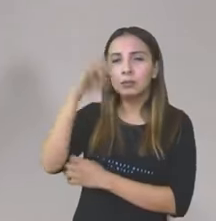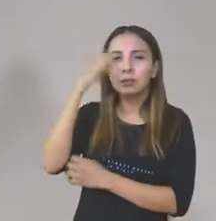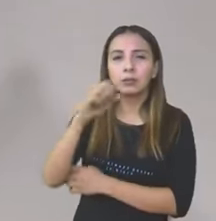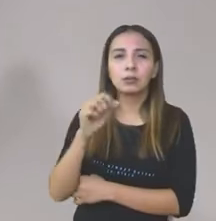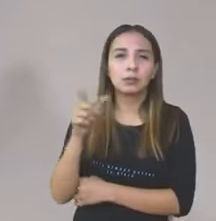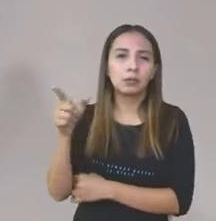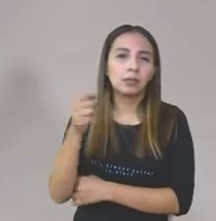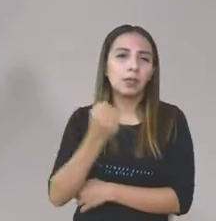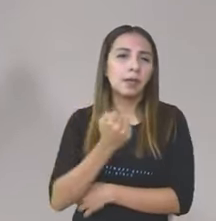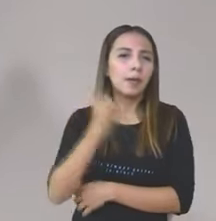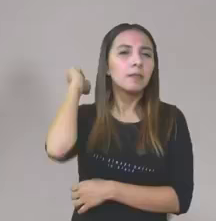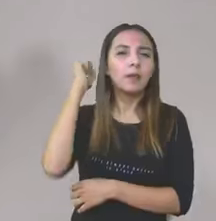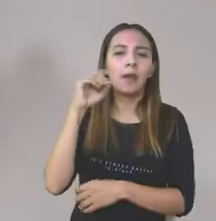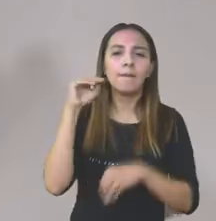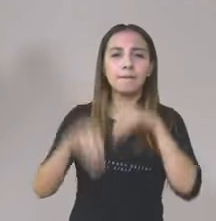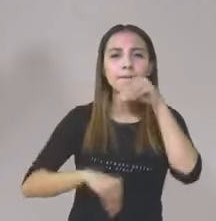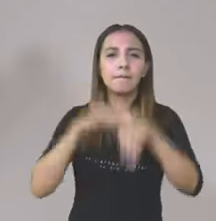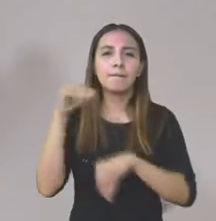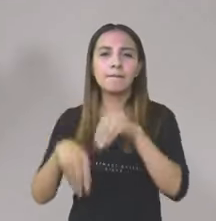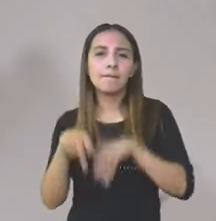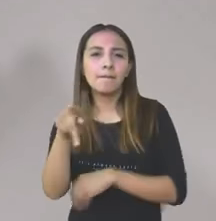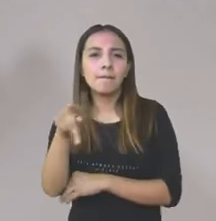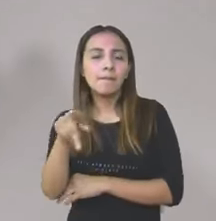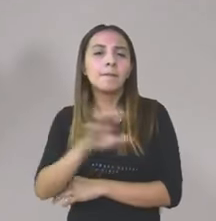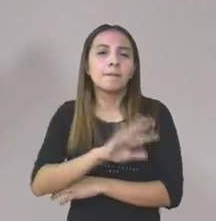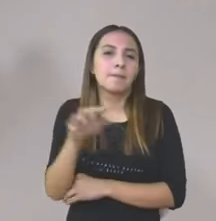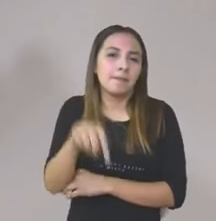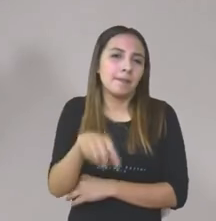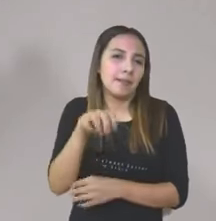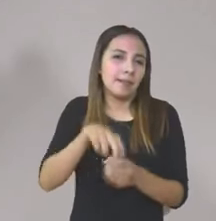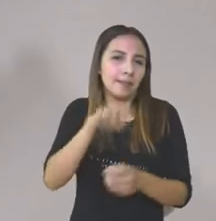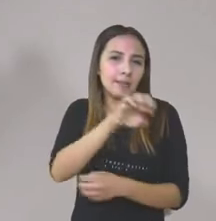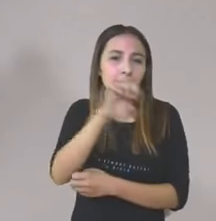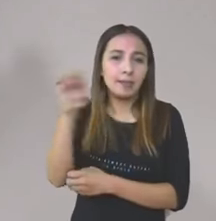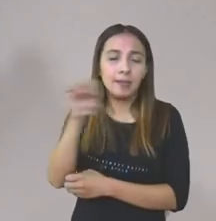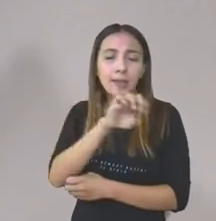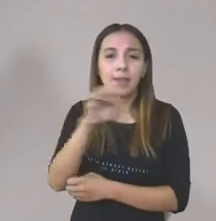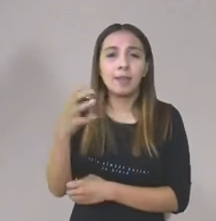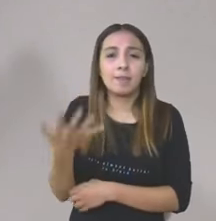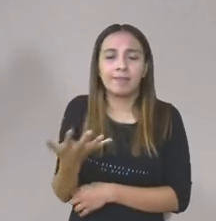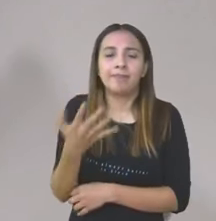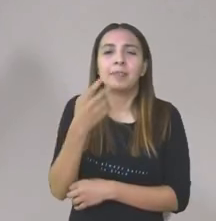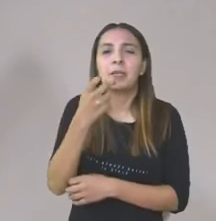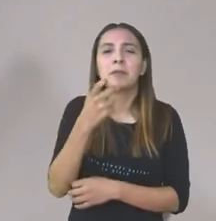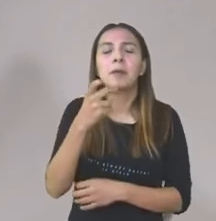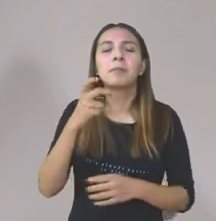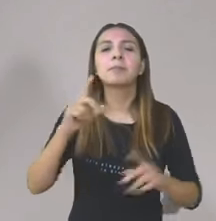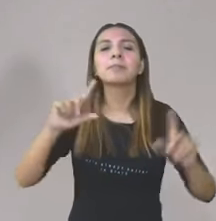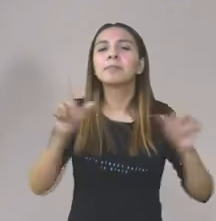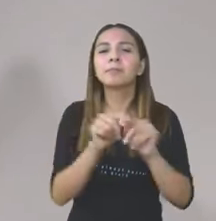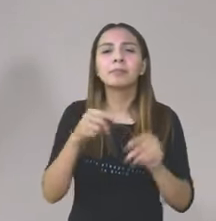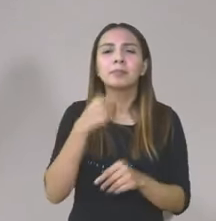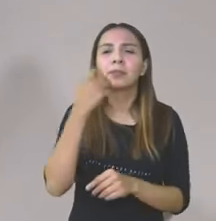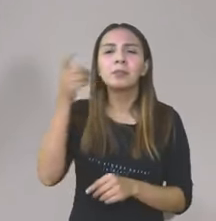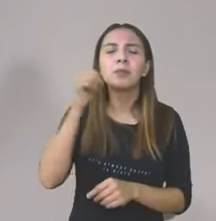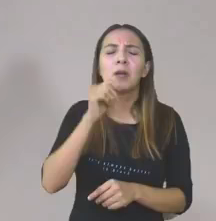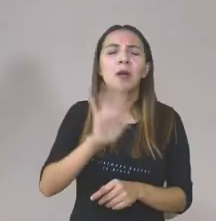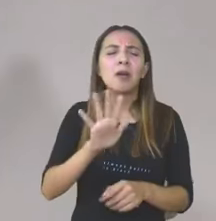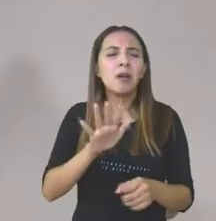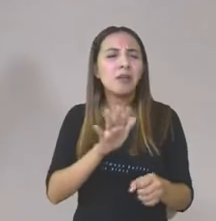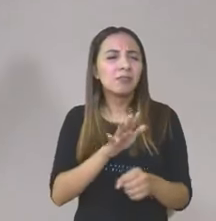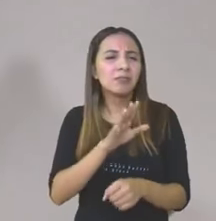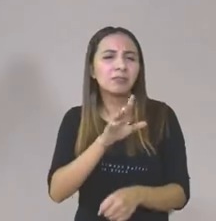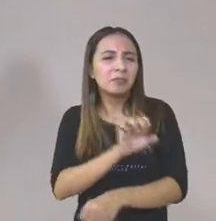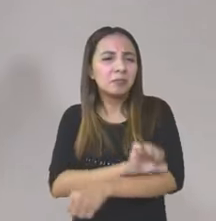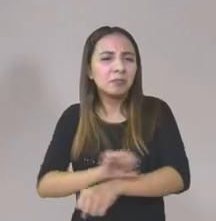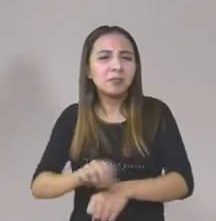realidad de cada uno de los problemas que surgen en este municipio de Ensenada. En pocas palabras, minimizan todo. Intentan